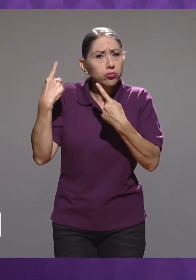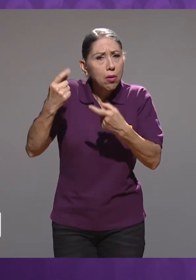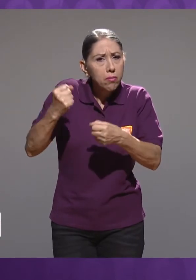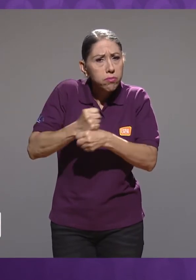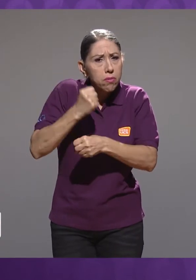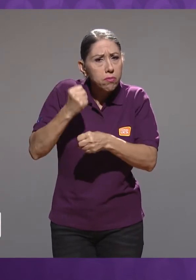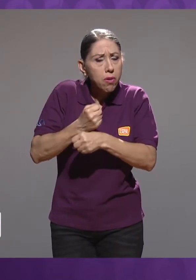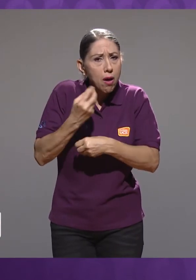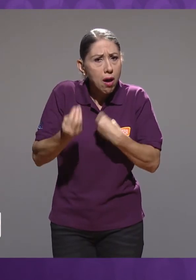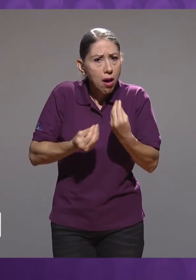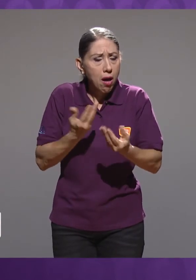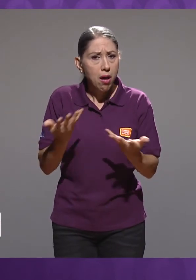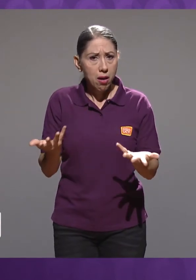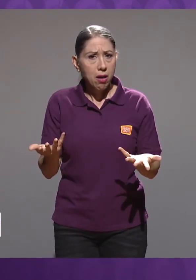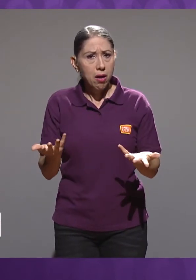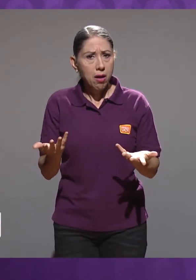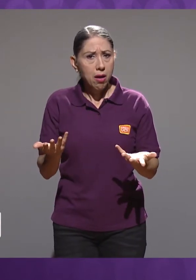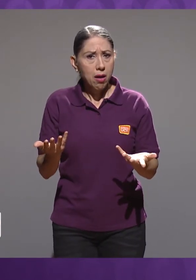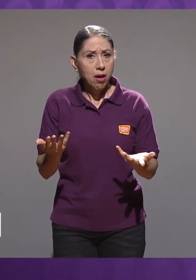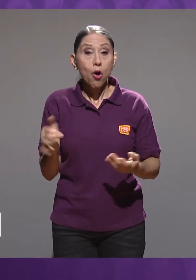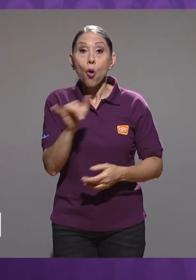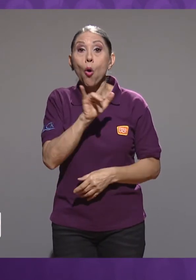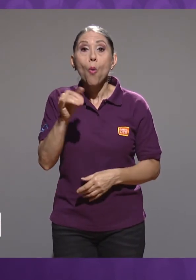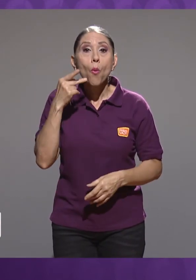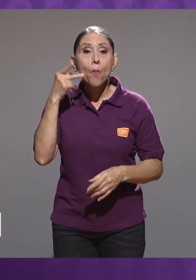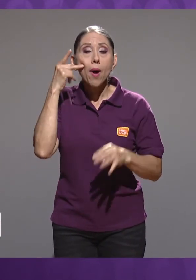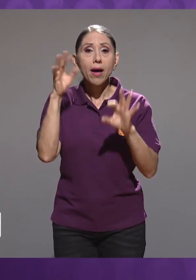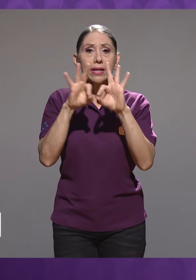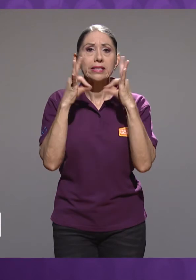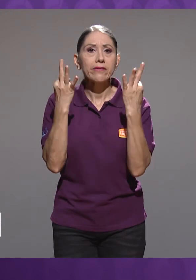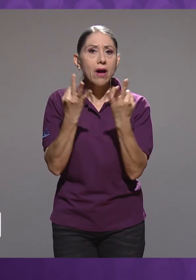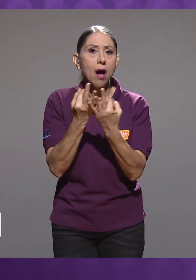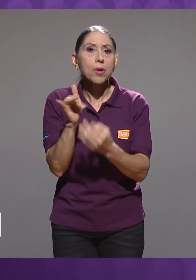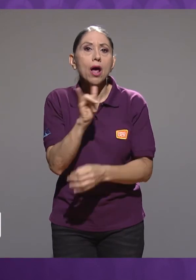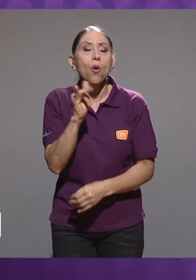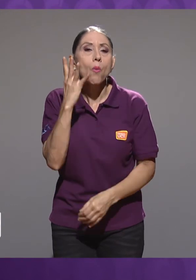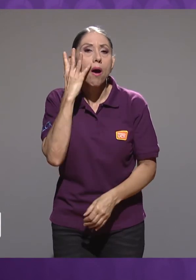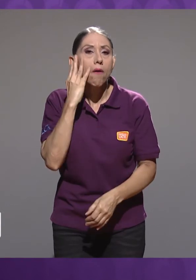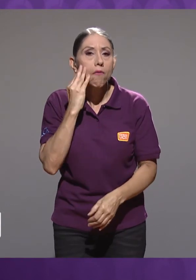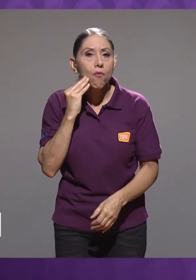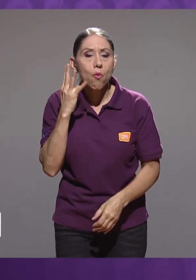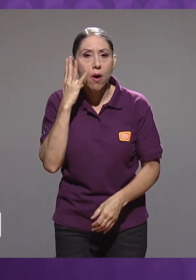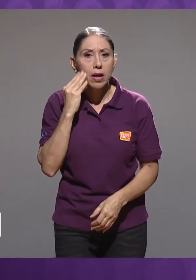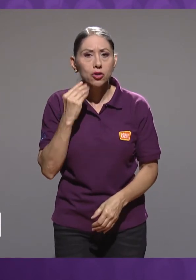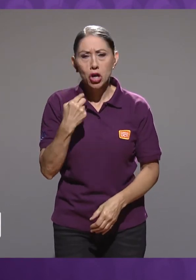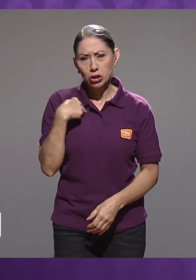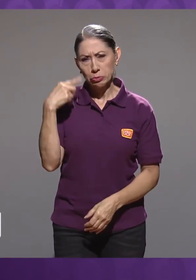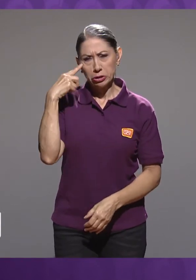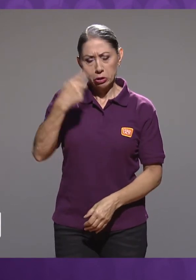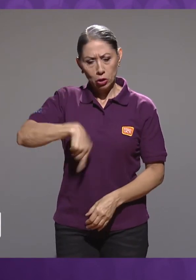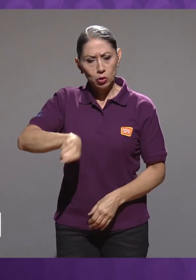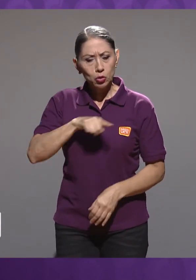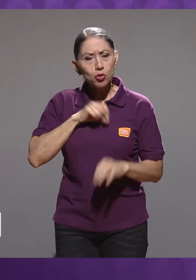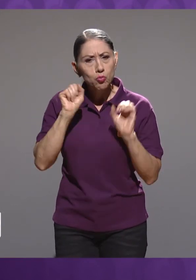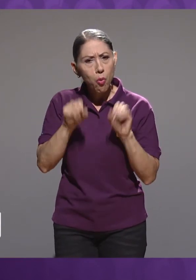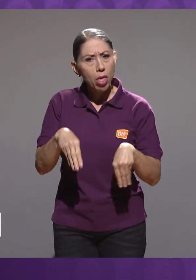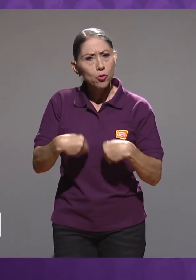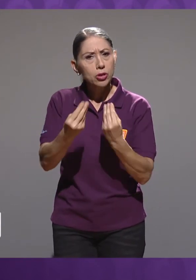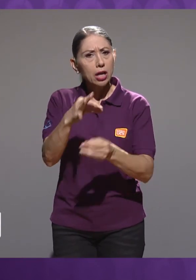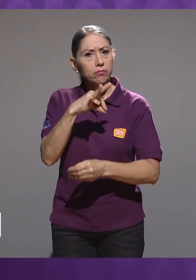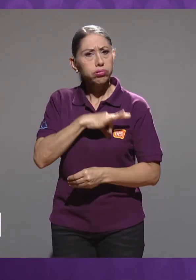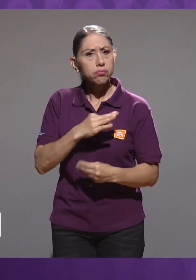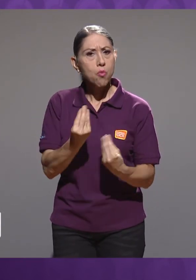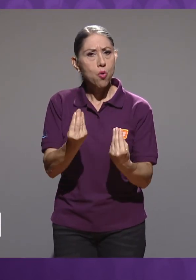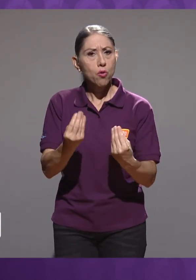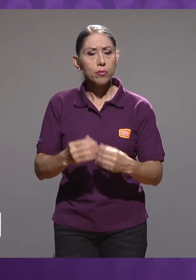desenvolvimos como ellos, como padres de familia, abuelos. Yo pienso que tenemos mucho que